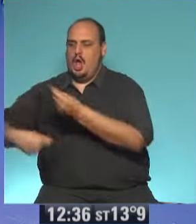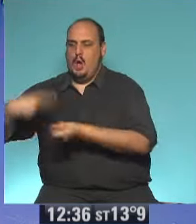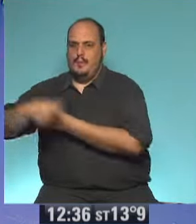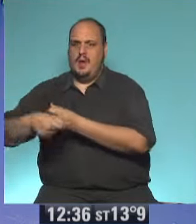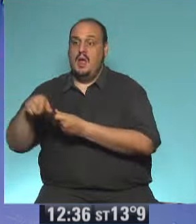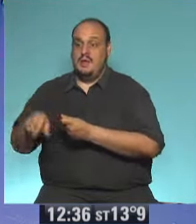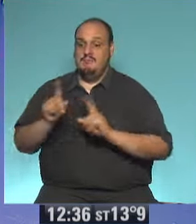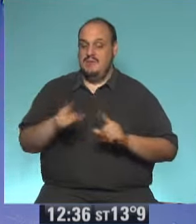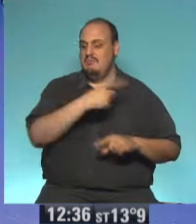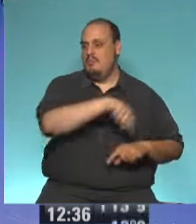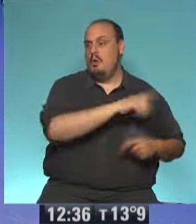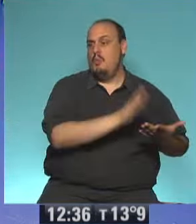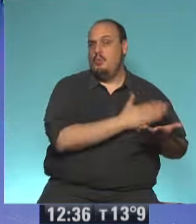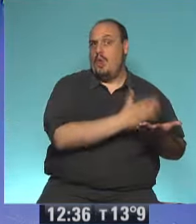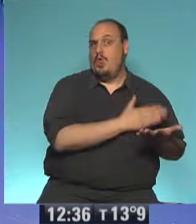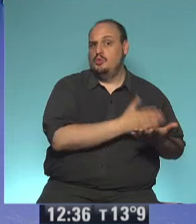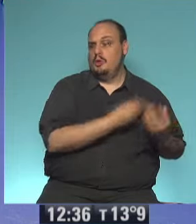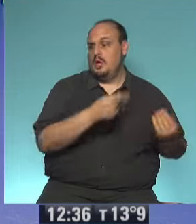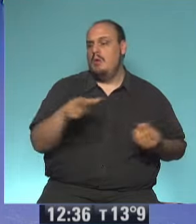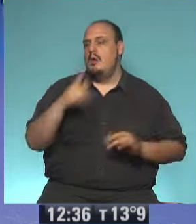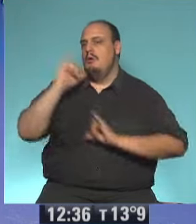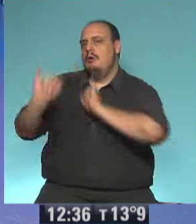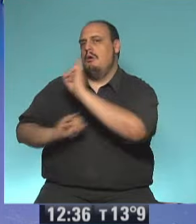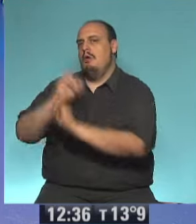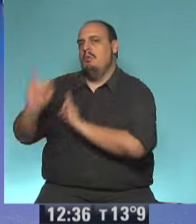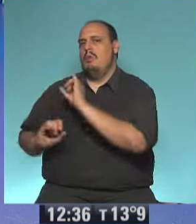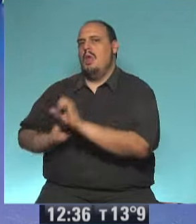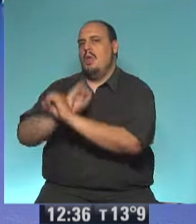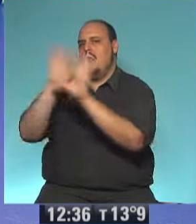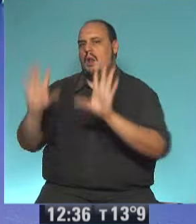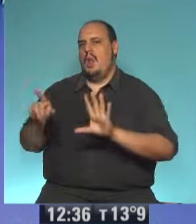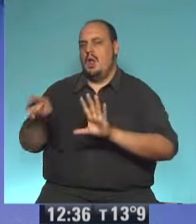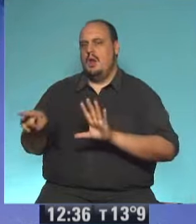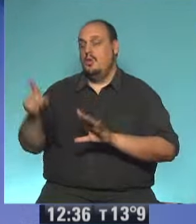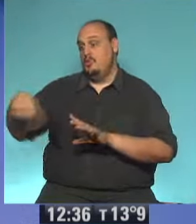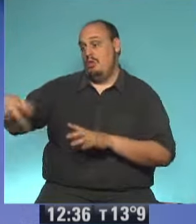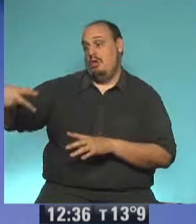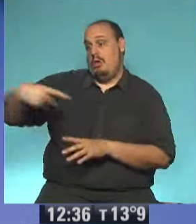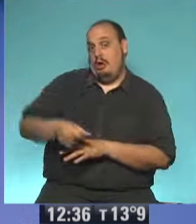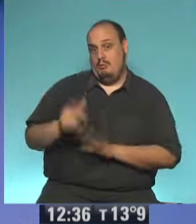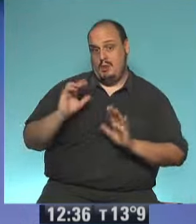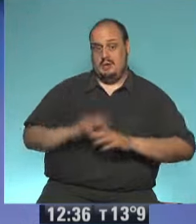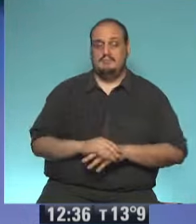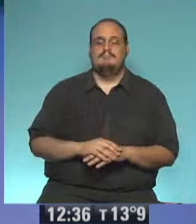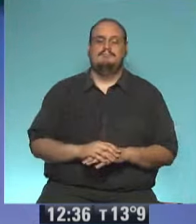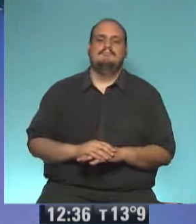la información de qué es lo que estamos llevando a la mesa cuando decidimos comprar lo que decidimos